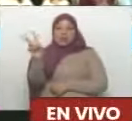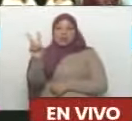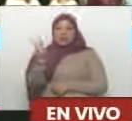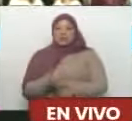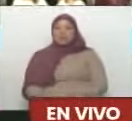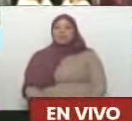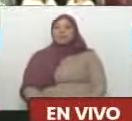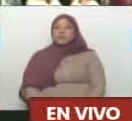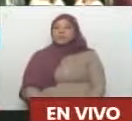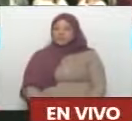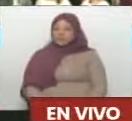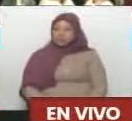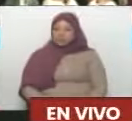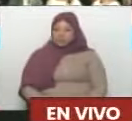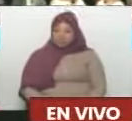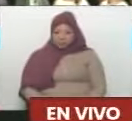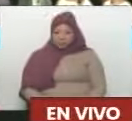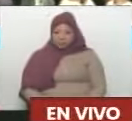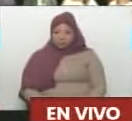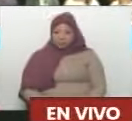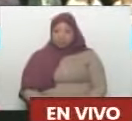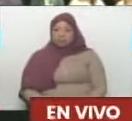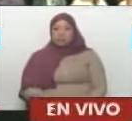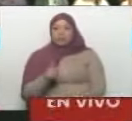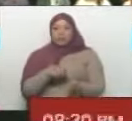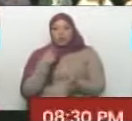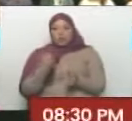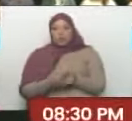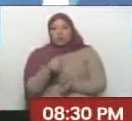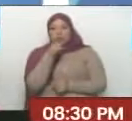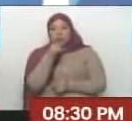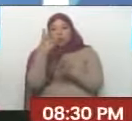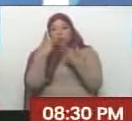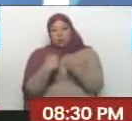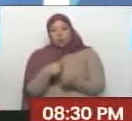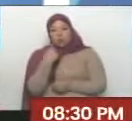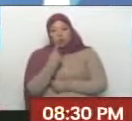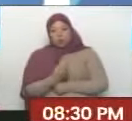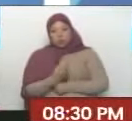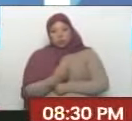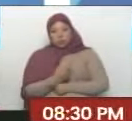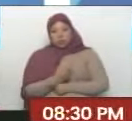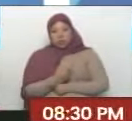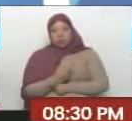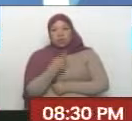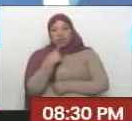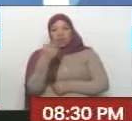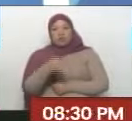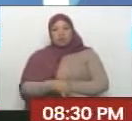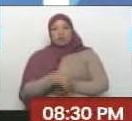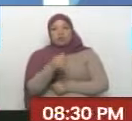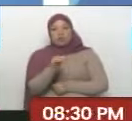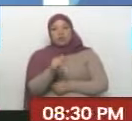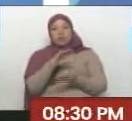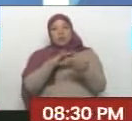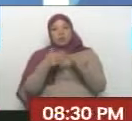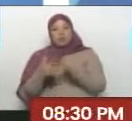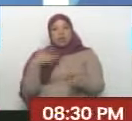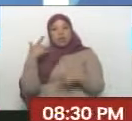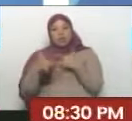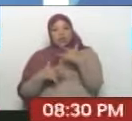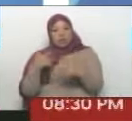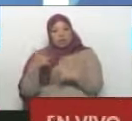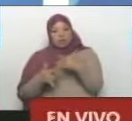Bueno, fíjate entonces en el vértice número uno, ¿verdad? Ahí tenemos un conjunto de